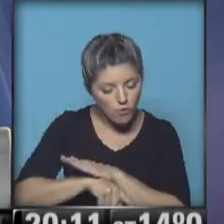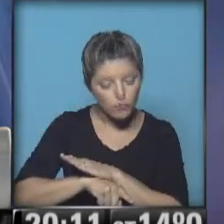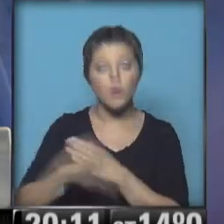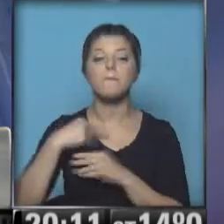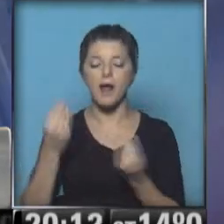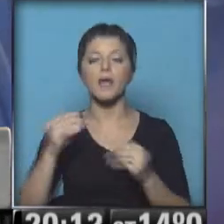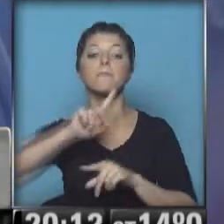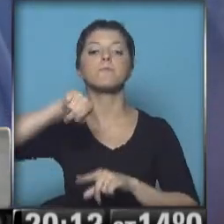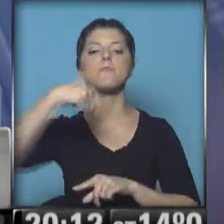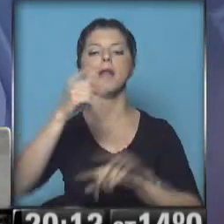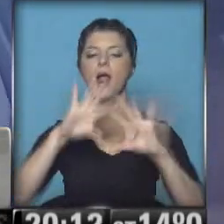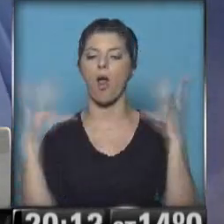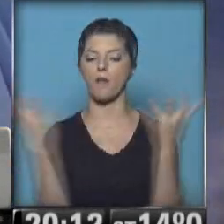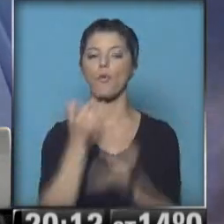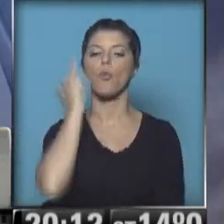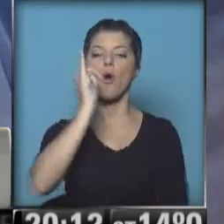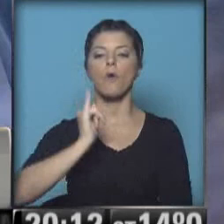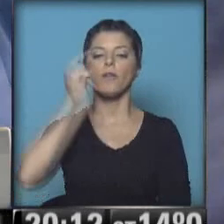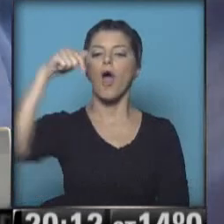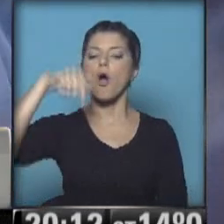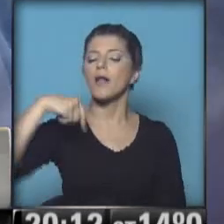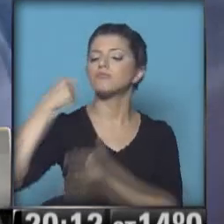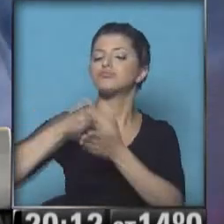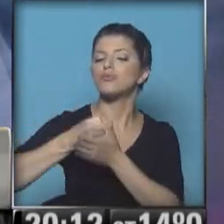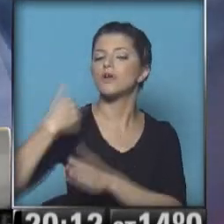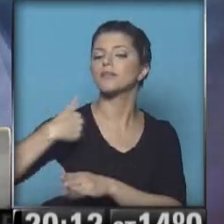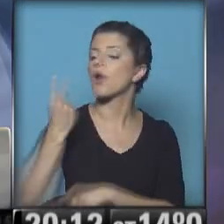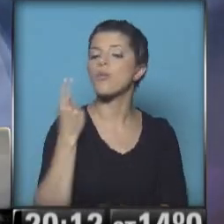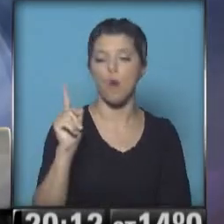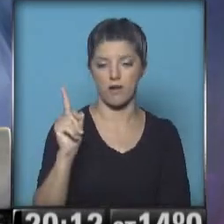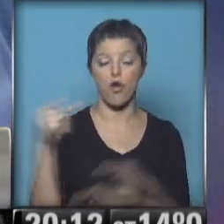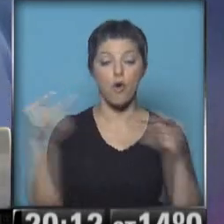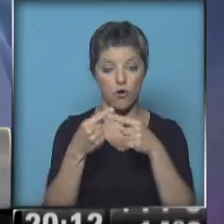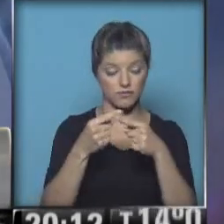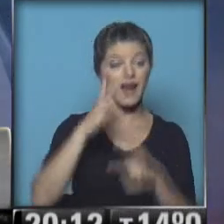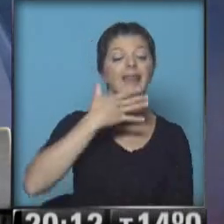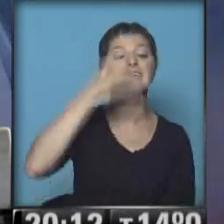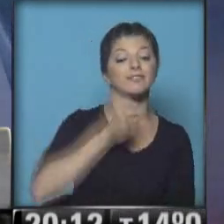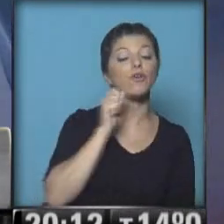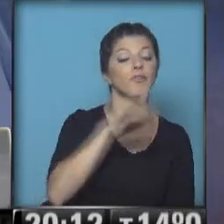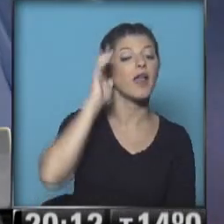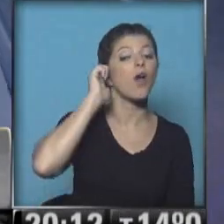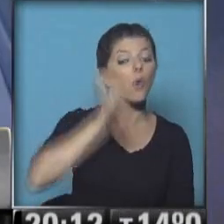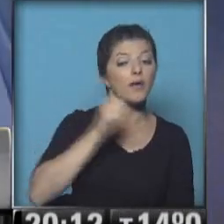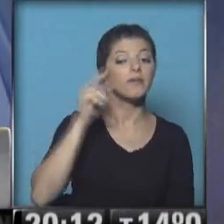lucha soberana que encara la república argentina contra un fallo a favor de lo que dicen aquí en la economía